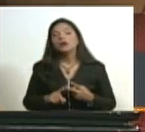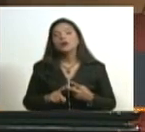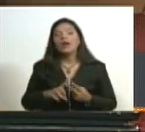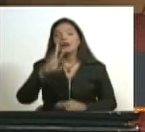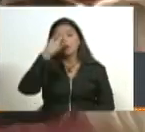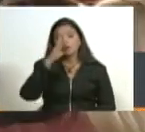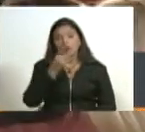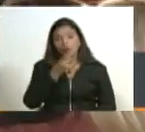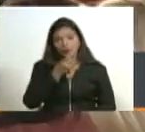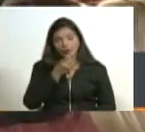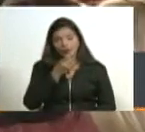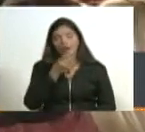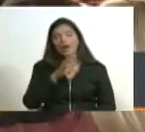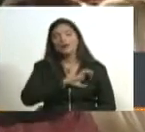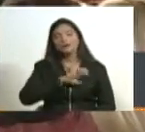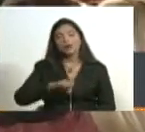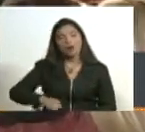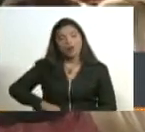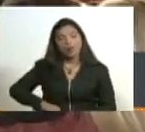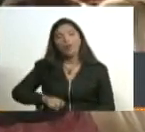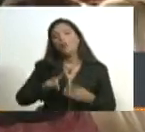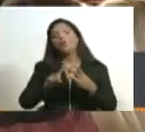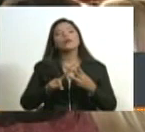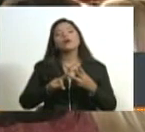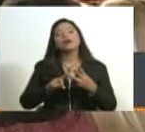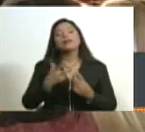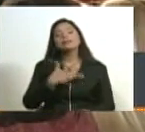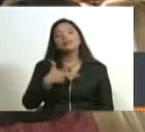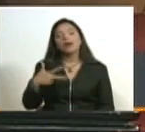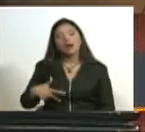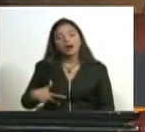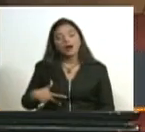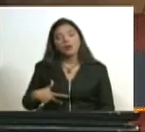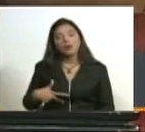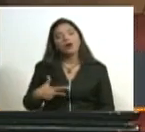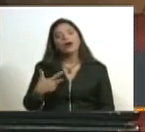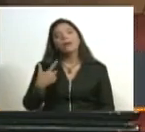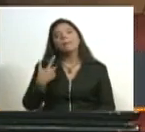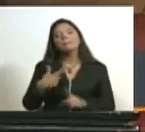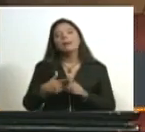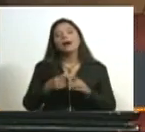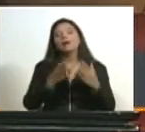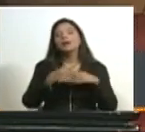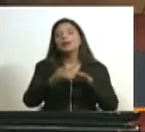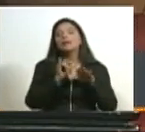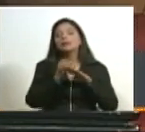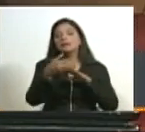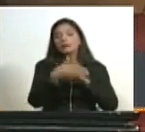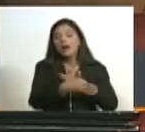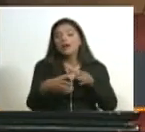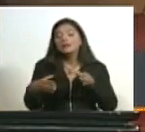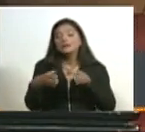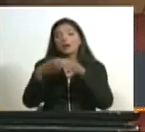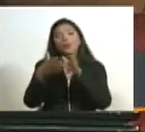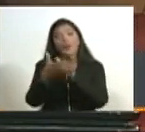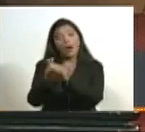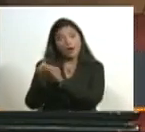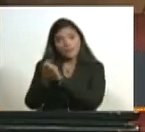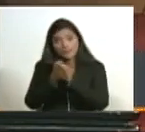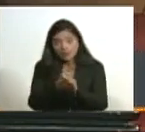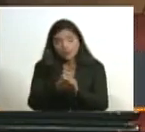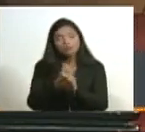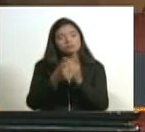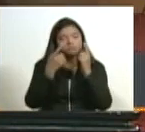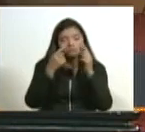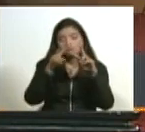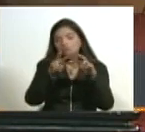República Dominicana, El Salvador, Nicaragua y San Vicente y las Granadinas. Y con ese grupo de amigos vamos a explorar